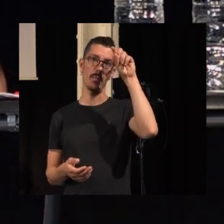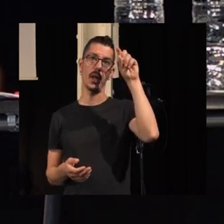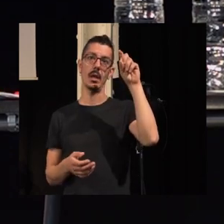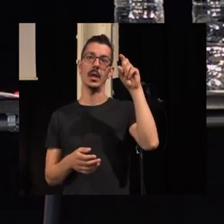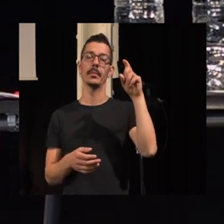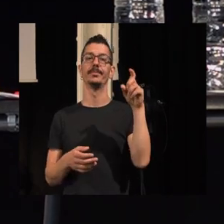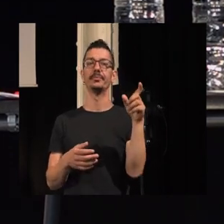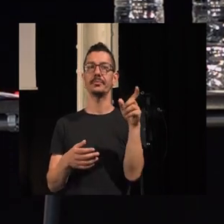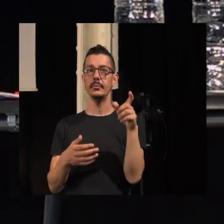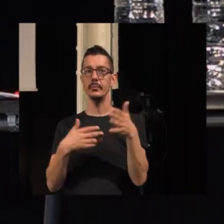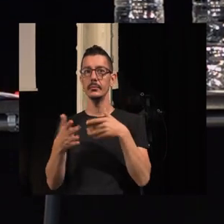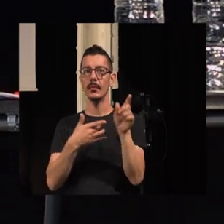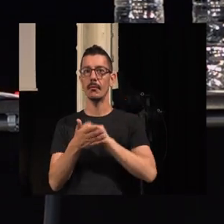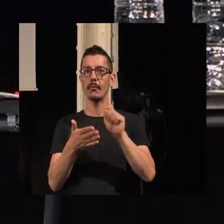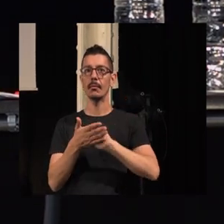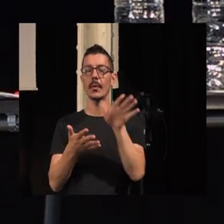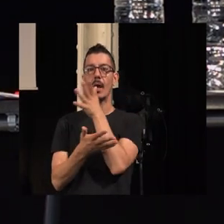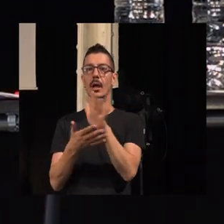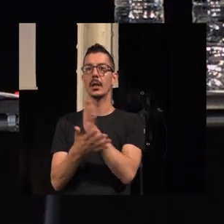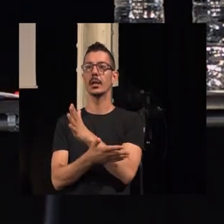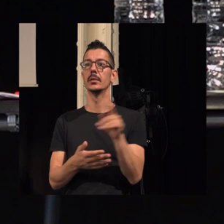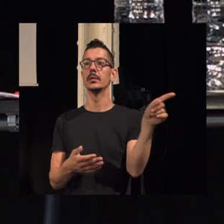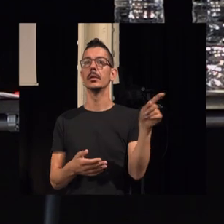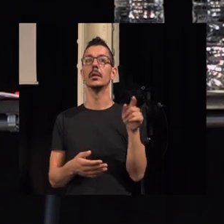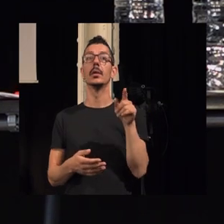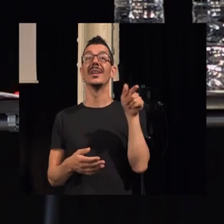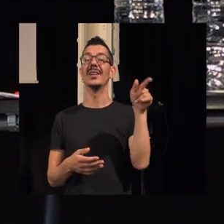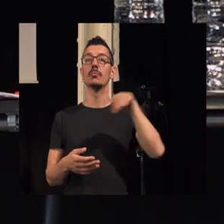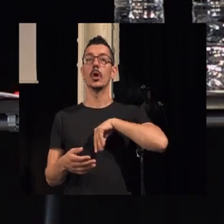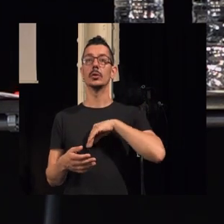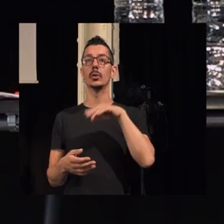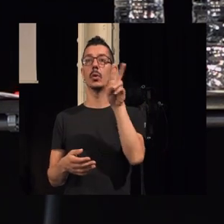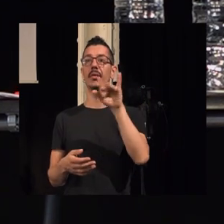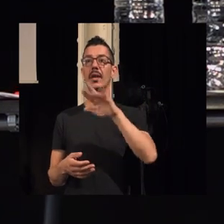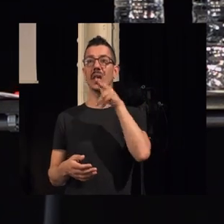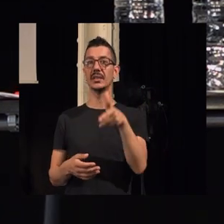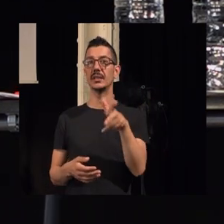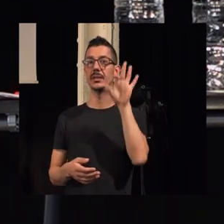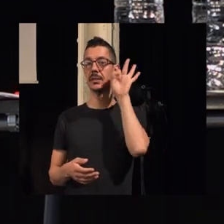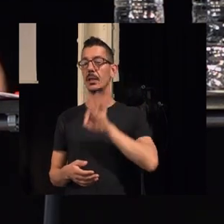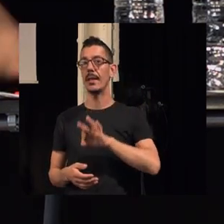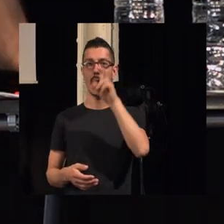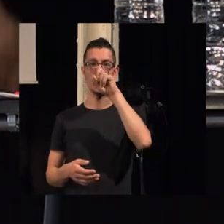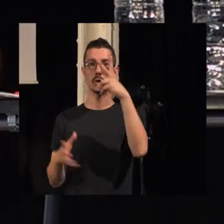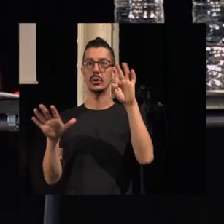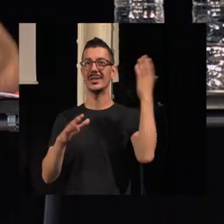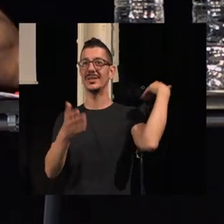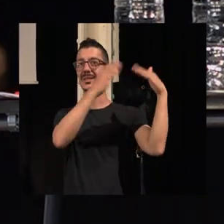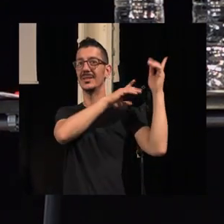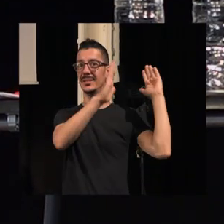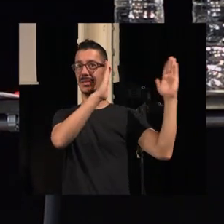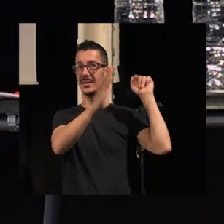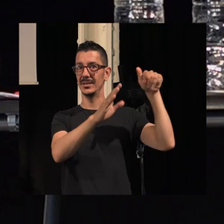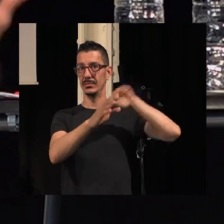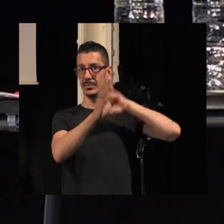es una persona ya muerta, murió de VIH, de SIDA, en los 80, y es una referencia muy